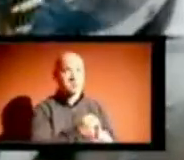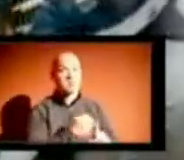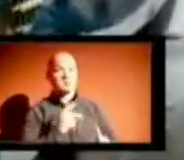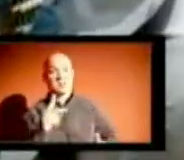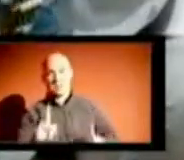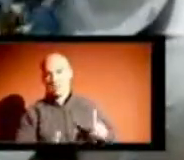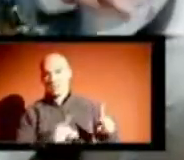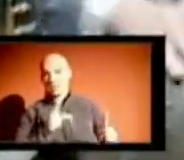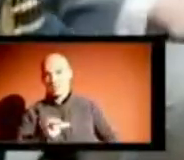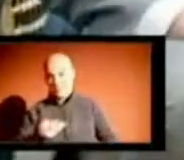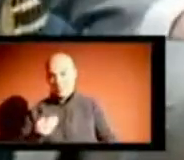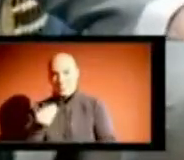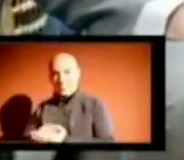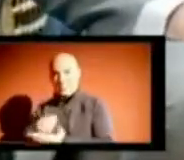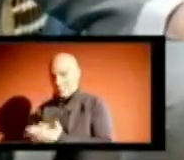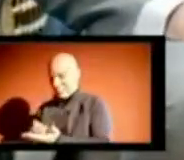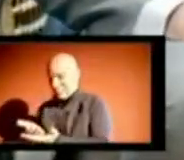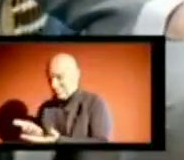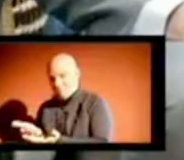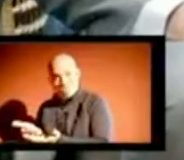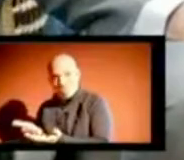no tienen grandes recursos.